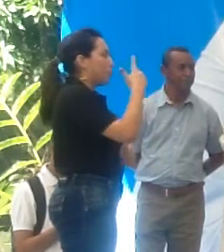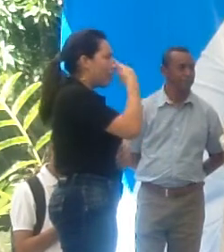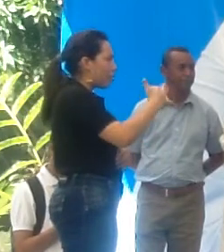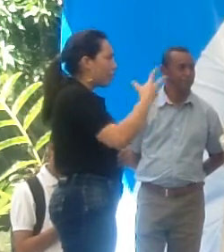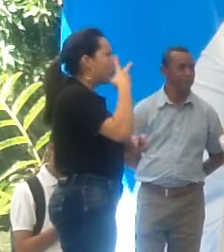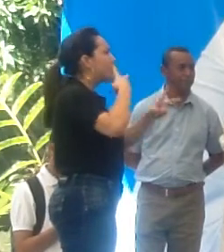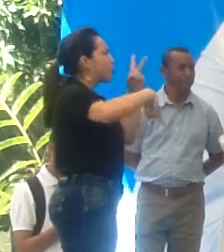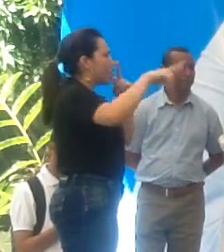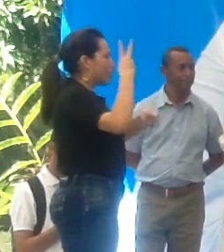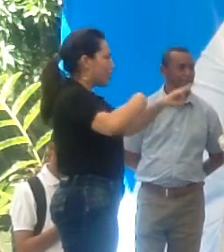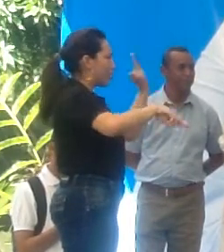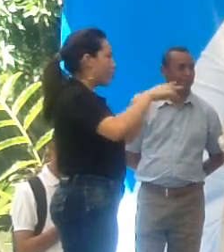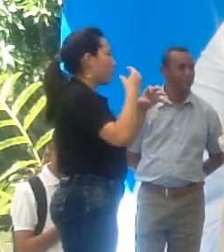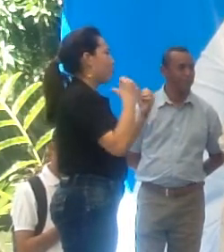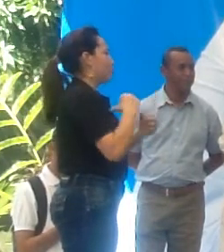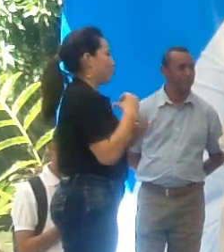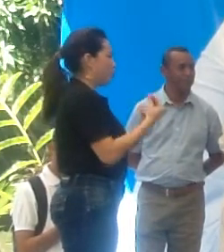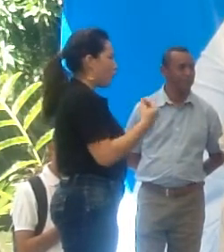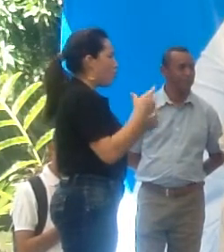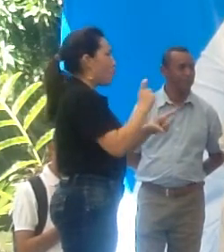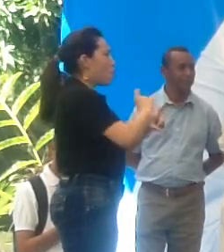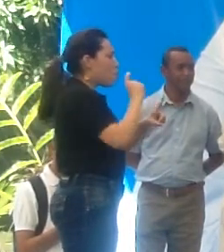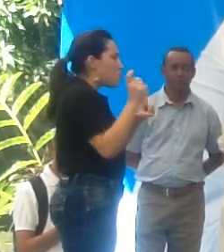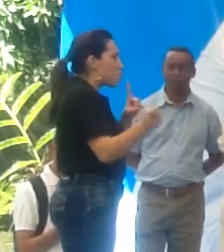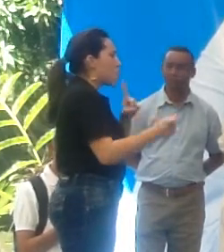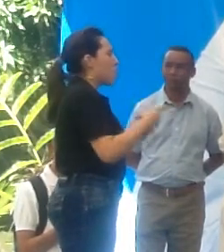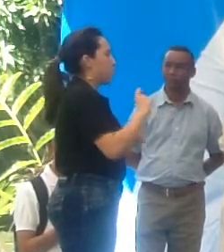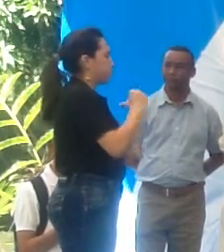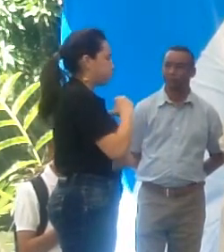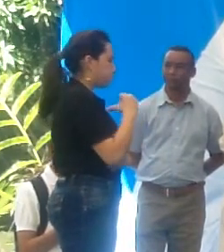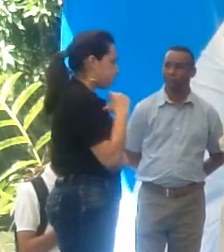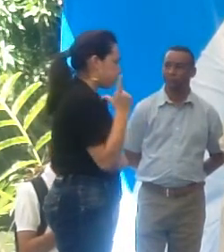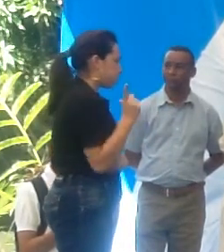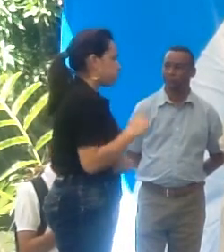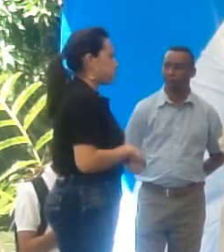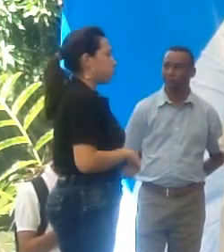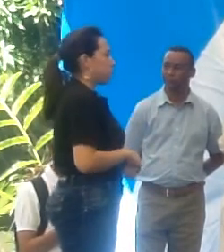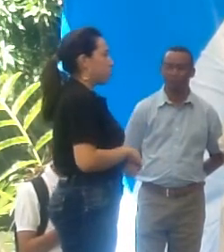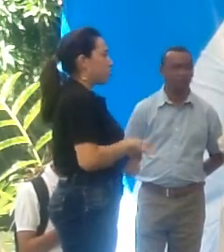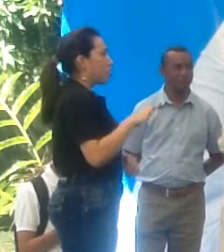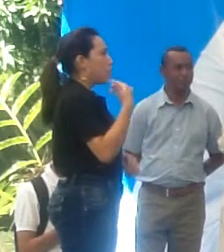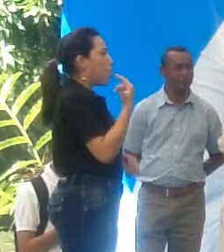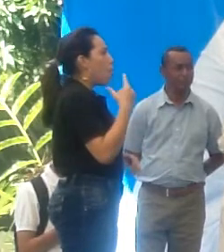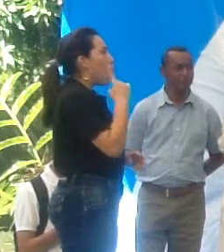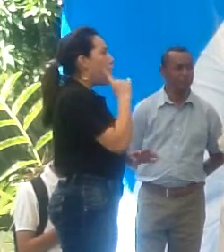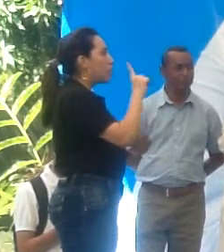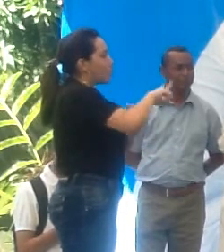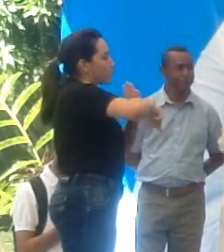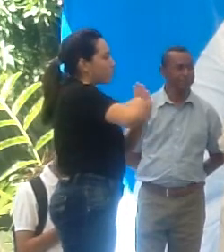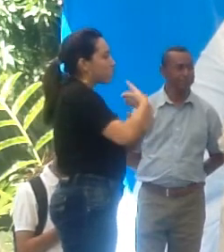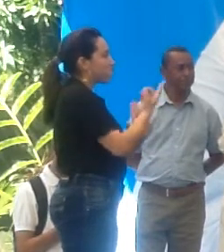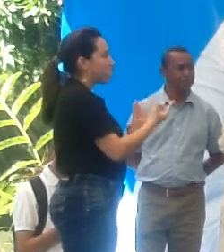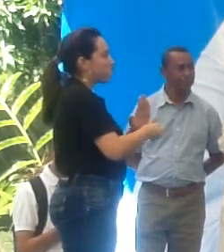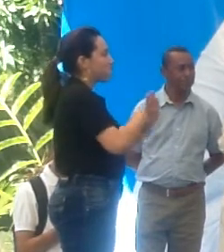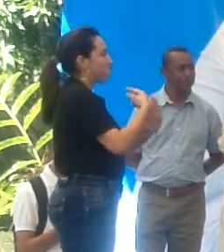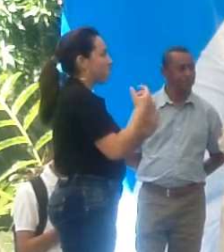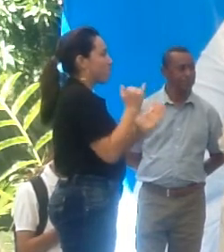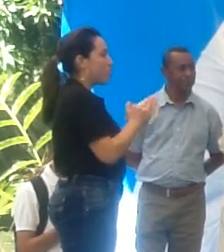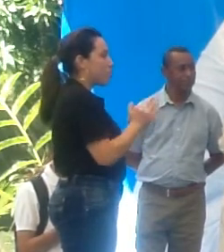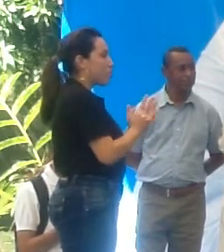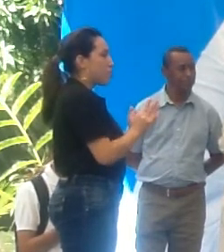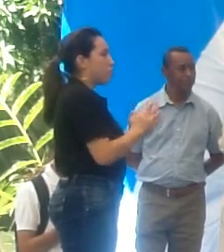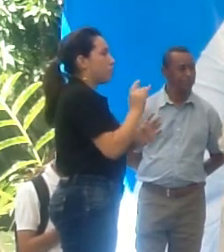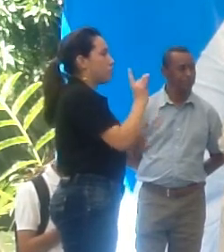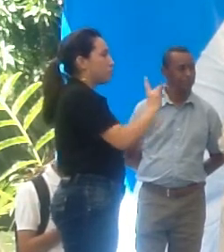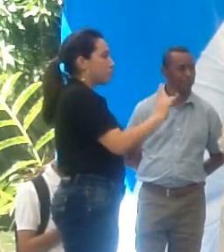y grandes potenciales culturales. Y se convierte en un círculo virtuoso. Desde el